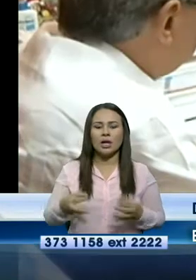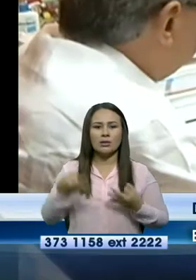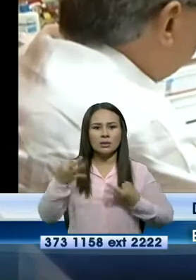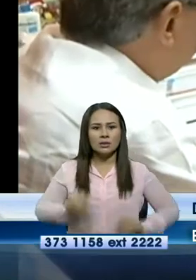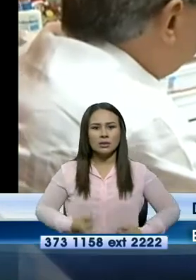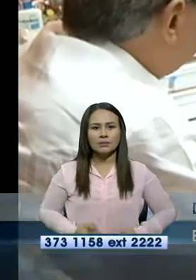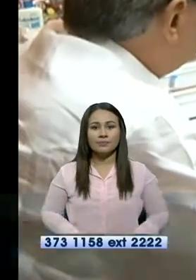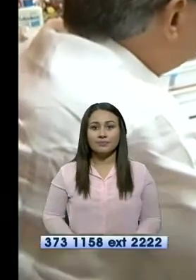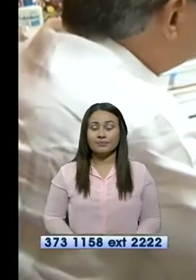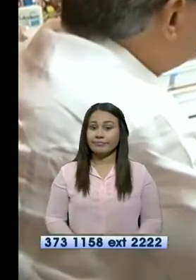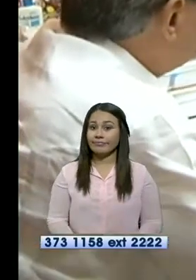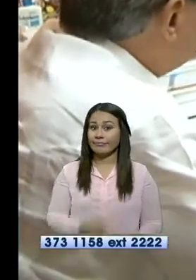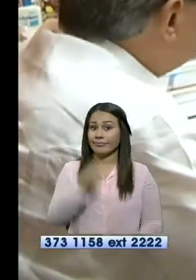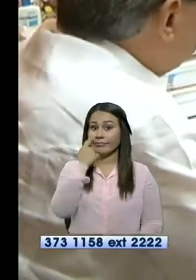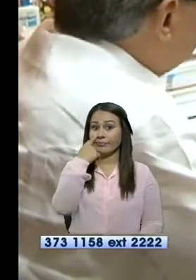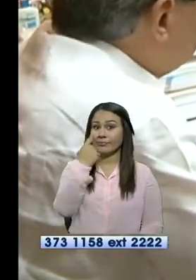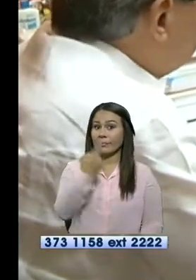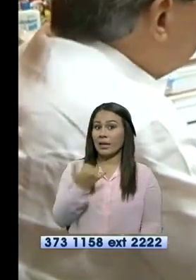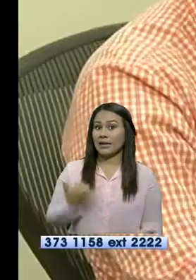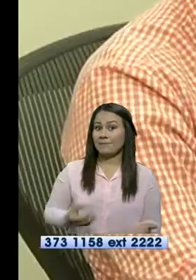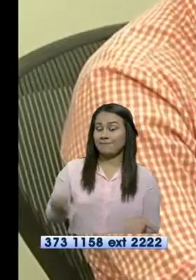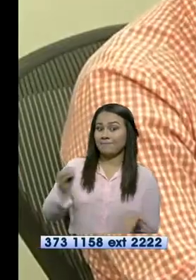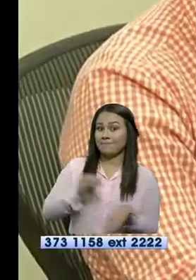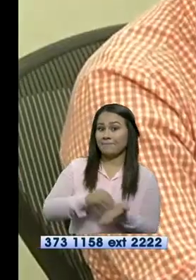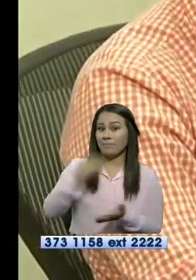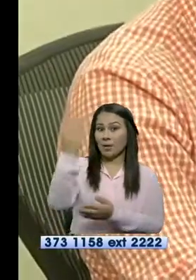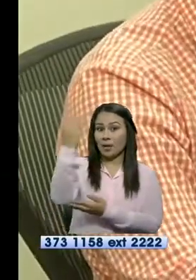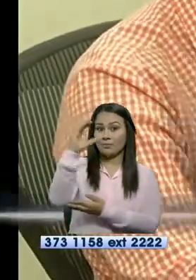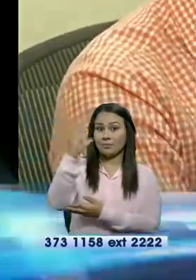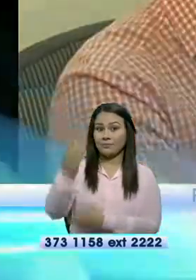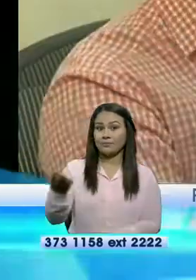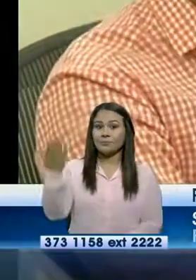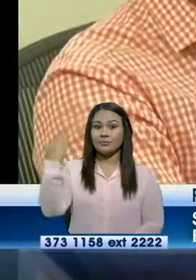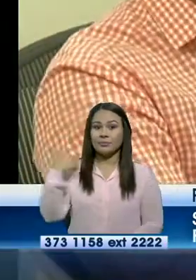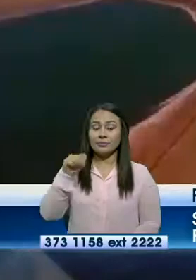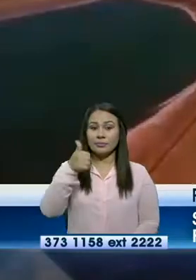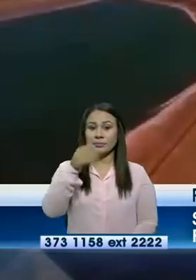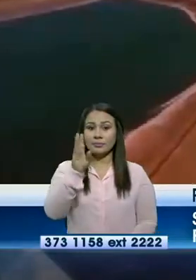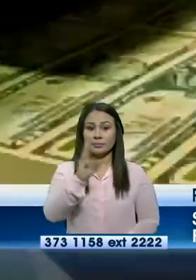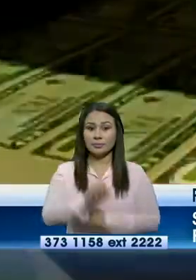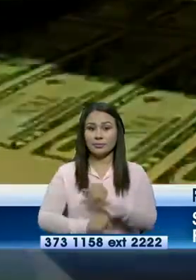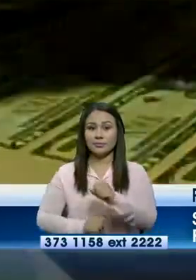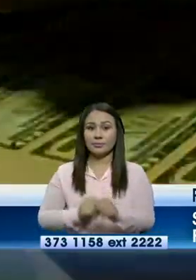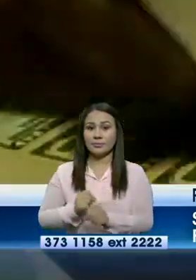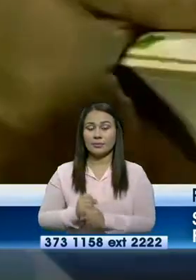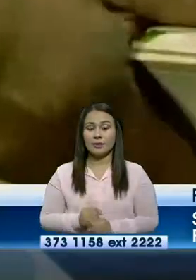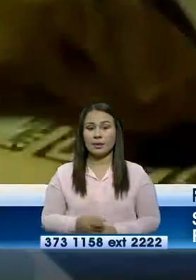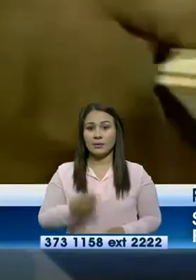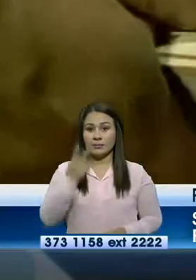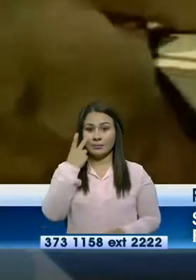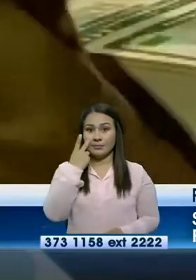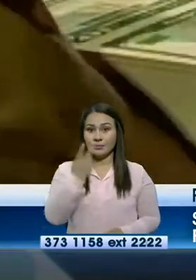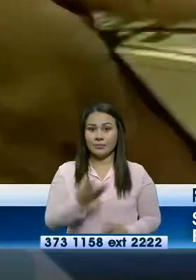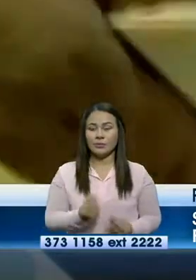exigencias. Surge así una figura aplicada en Colombia desde hace 16 años, al fragor de la danza